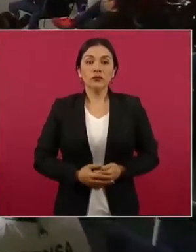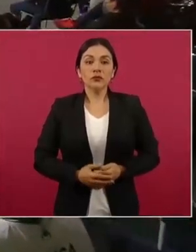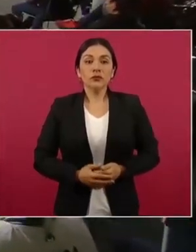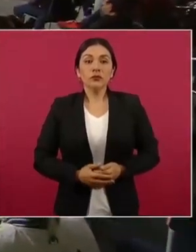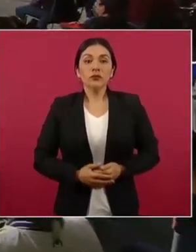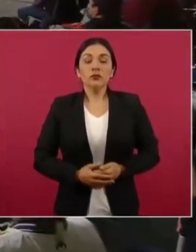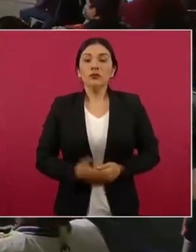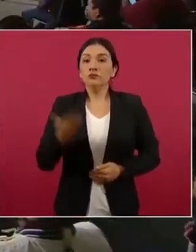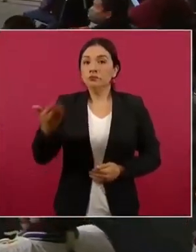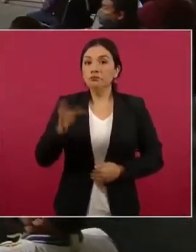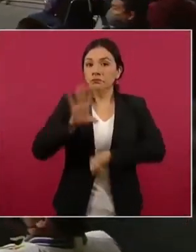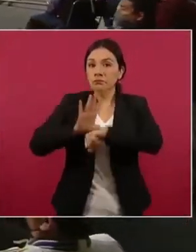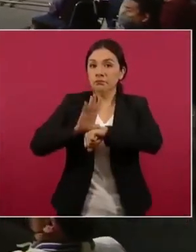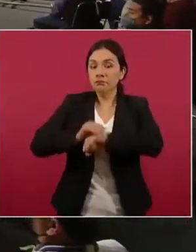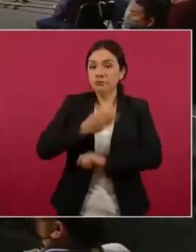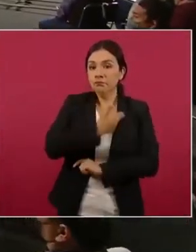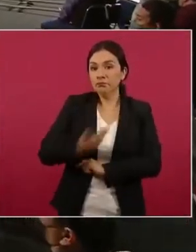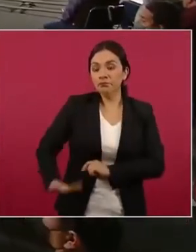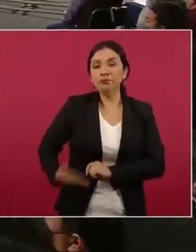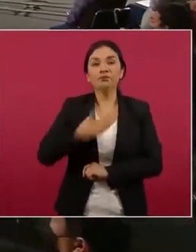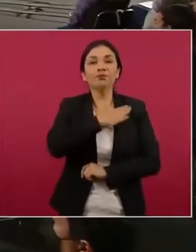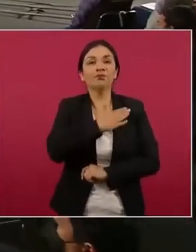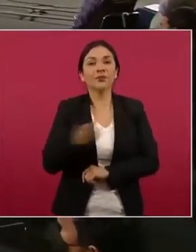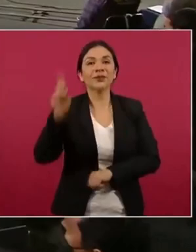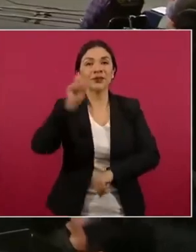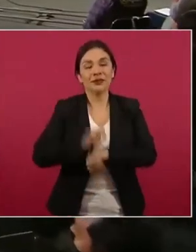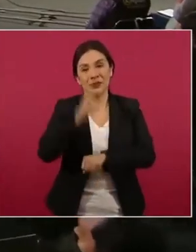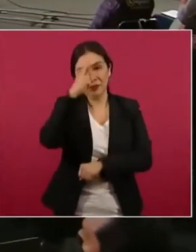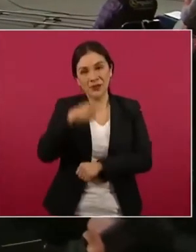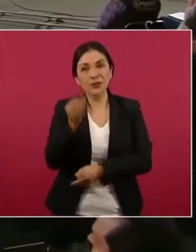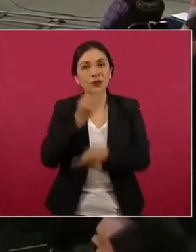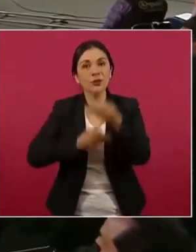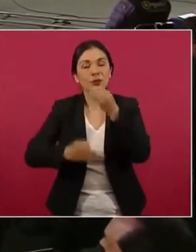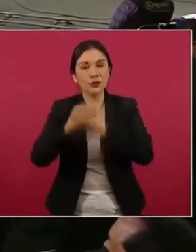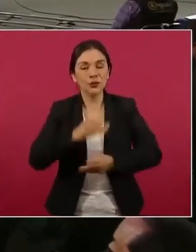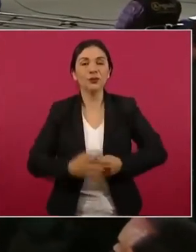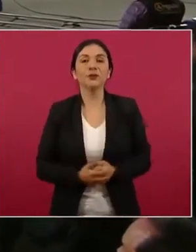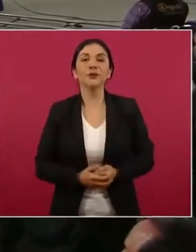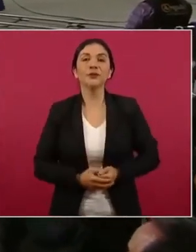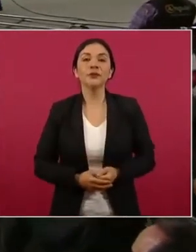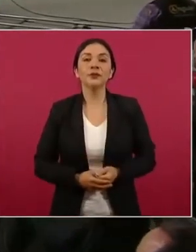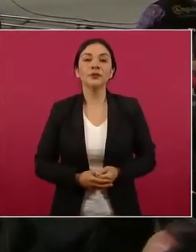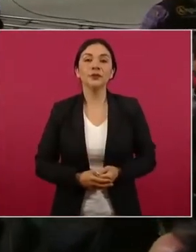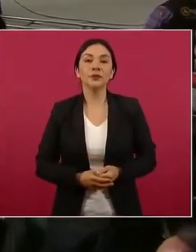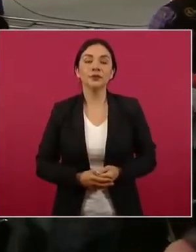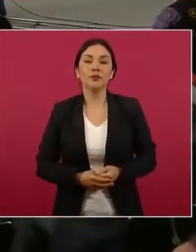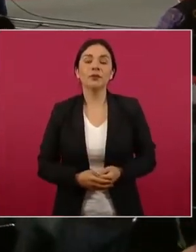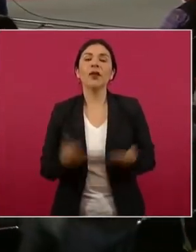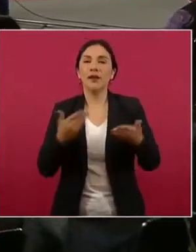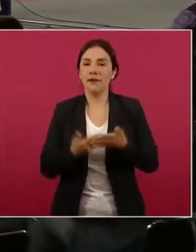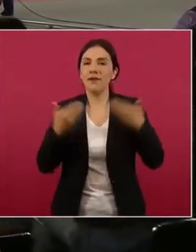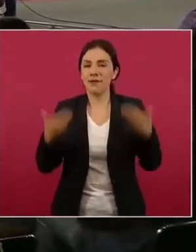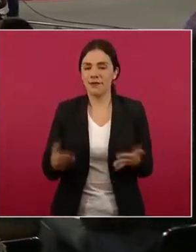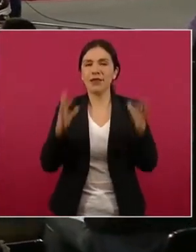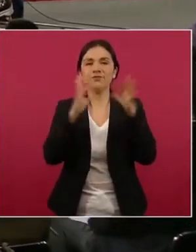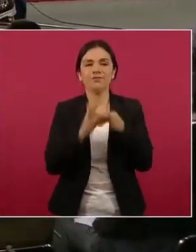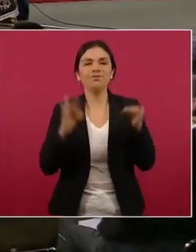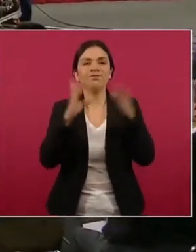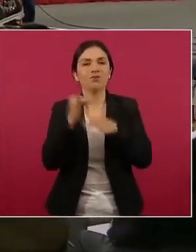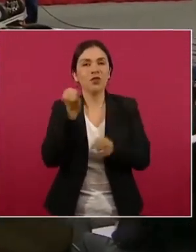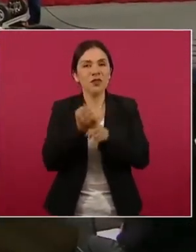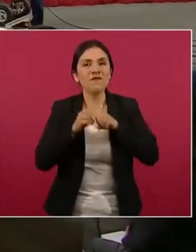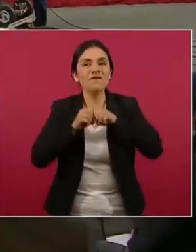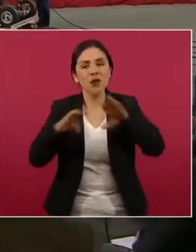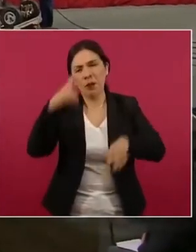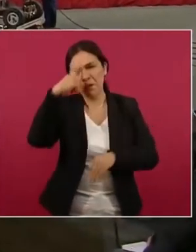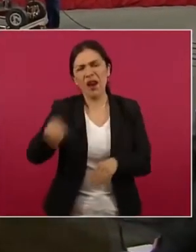Con su permiso, señor presidente. Buenos días a todas y a todos. Vamos a dar cuenta del informe Cero Impunidad, No Hay